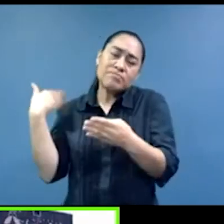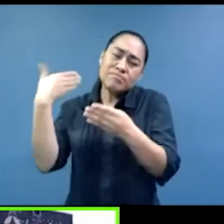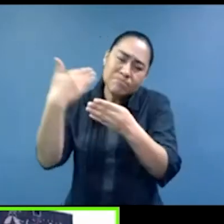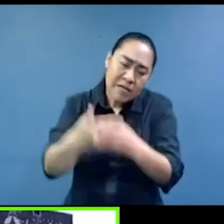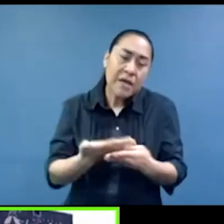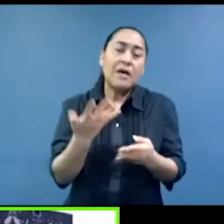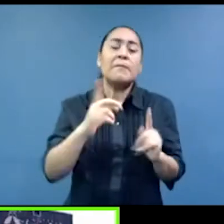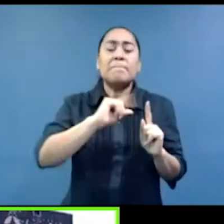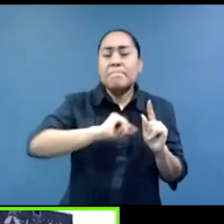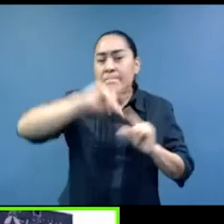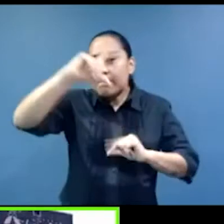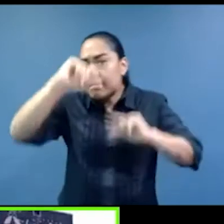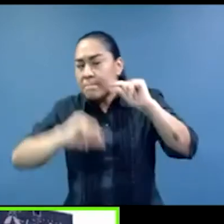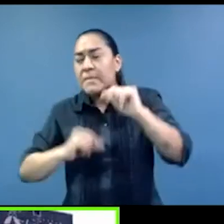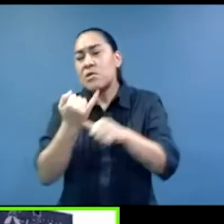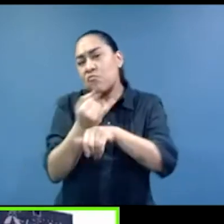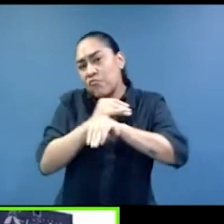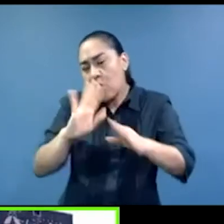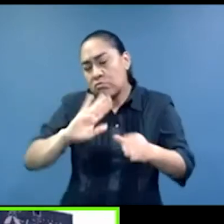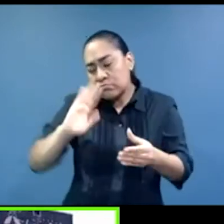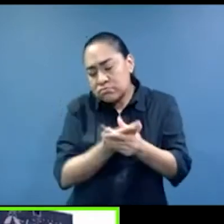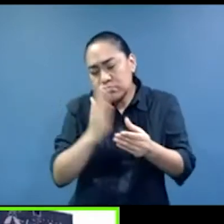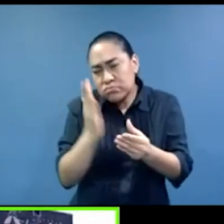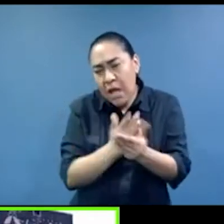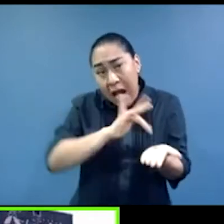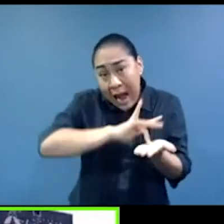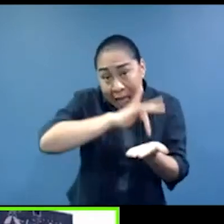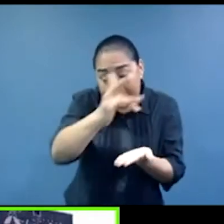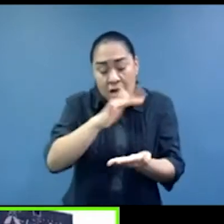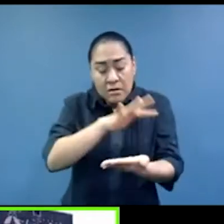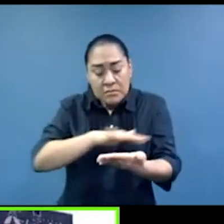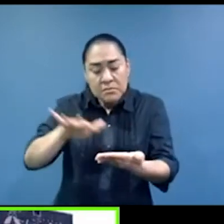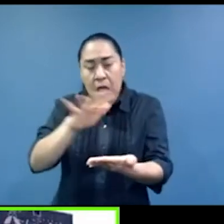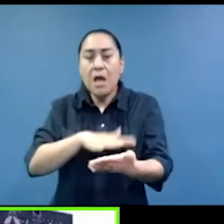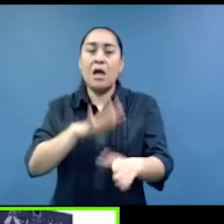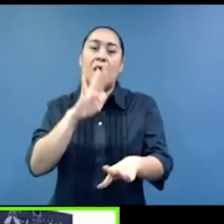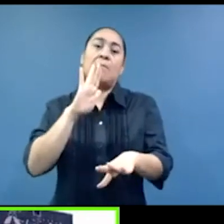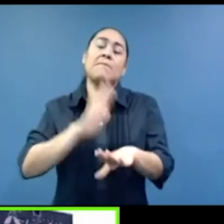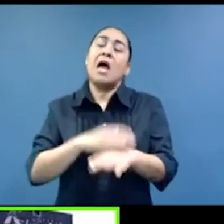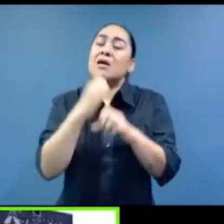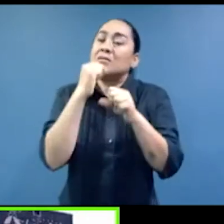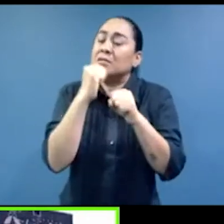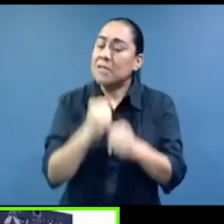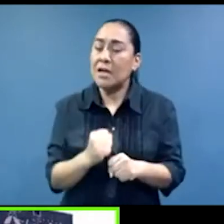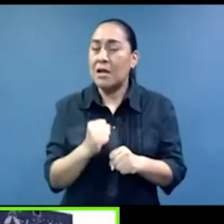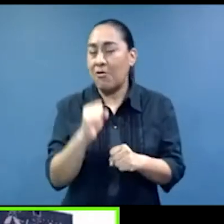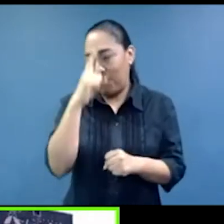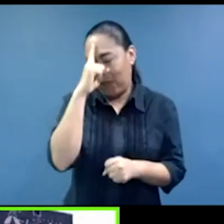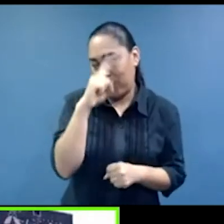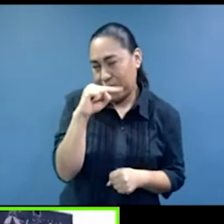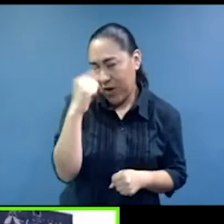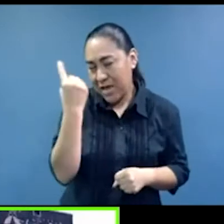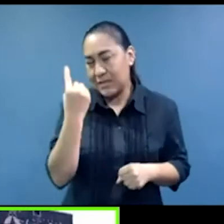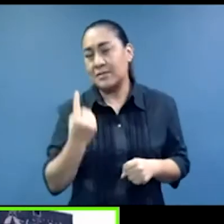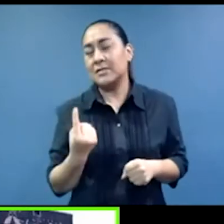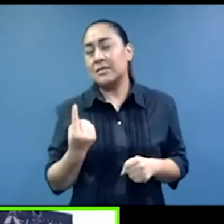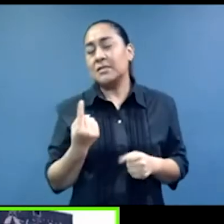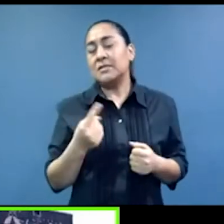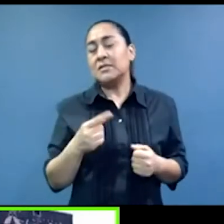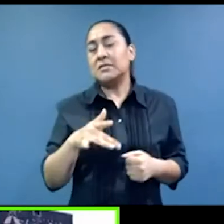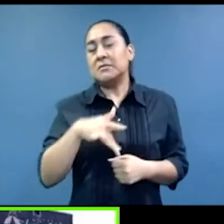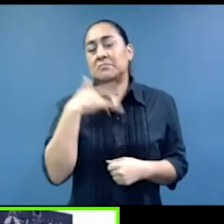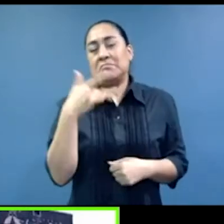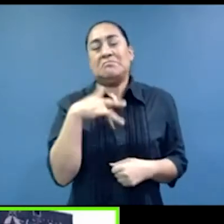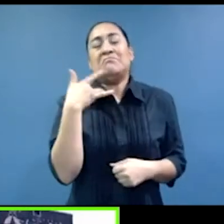gracias a estos informes, es que se puede tener una visión o un panorama de